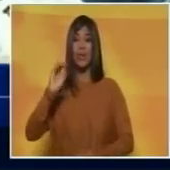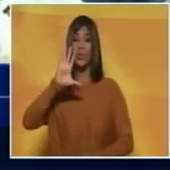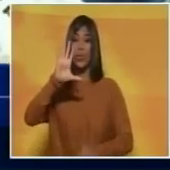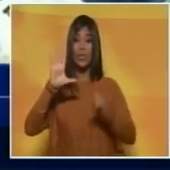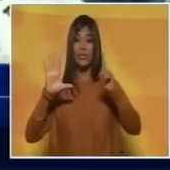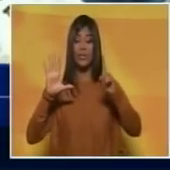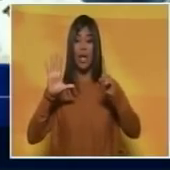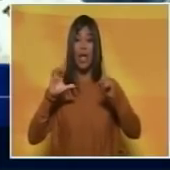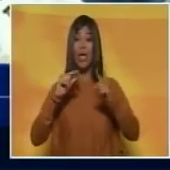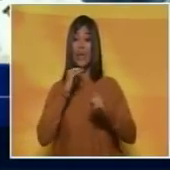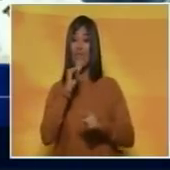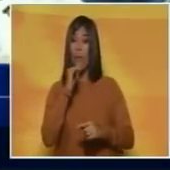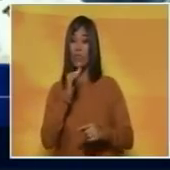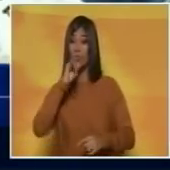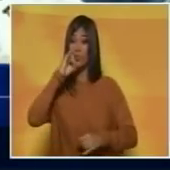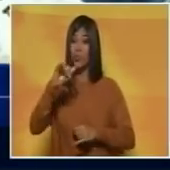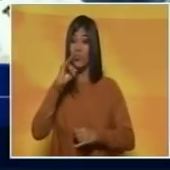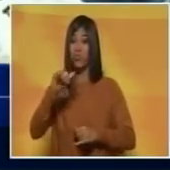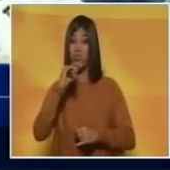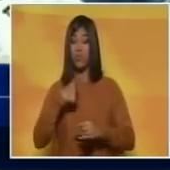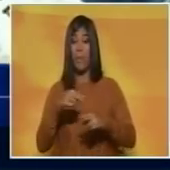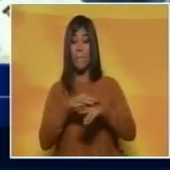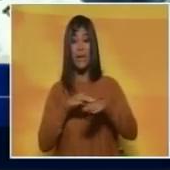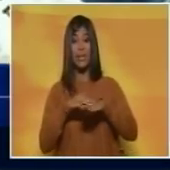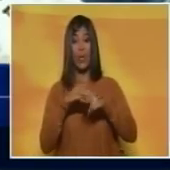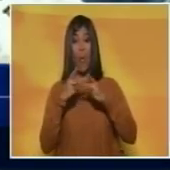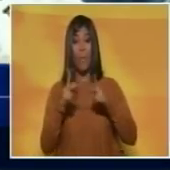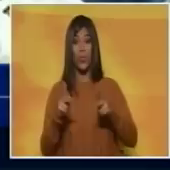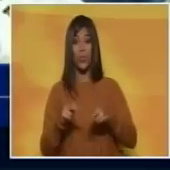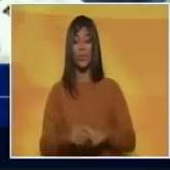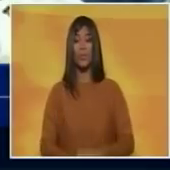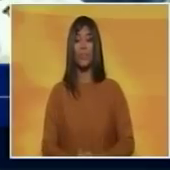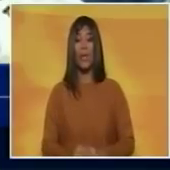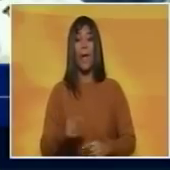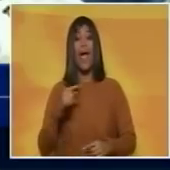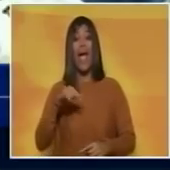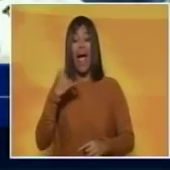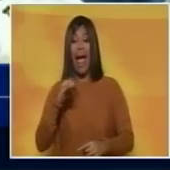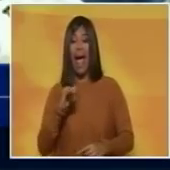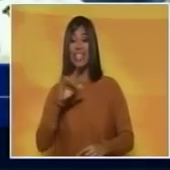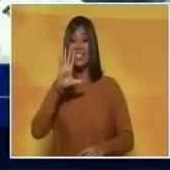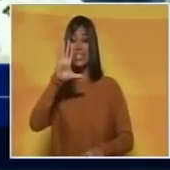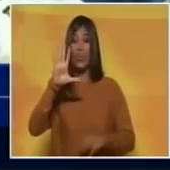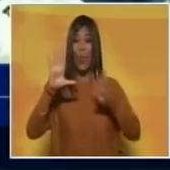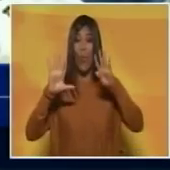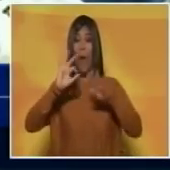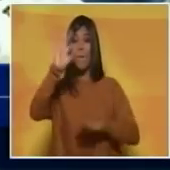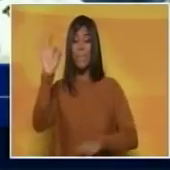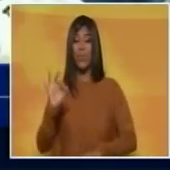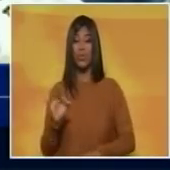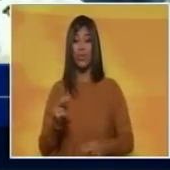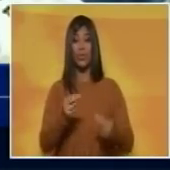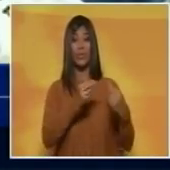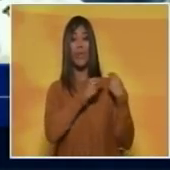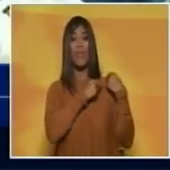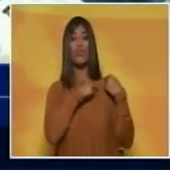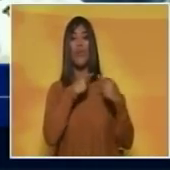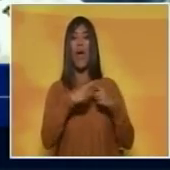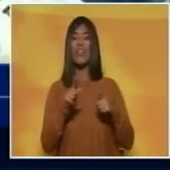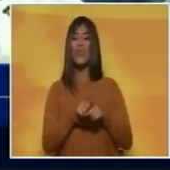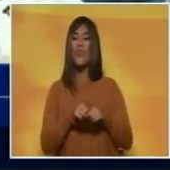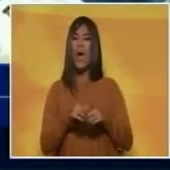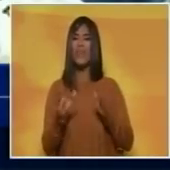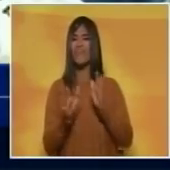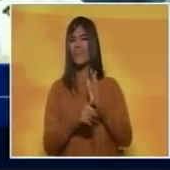135.556 casos al Ministerio Público, de los cuales el 59% corresponde a casos de